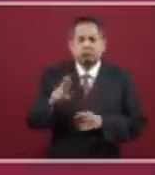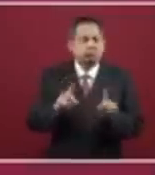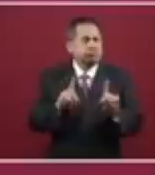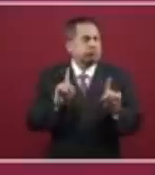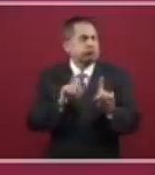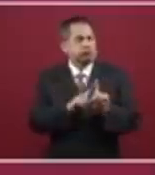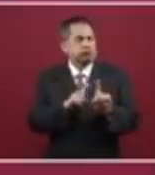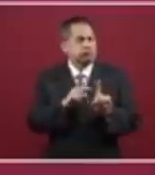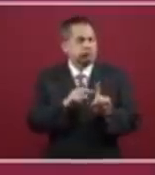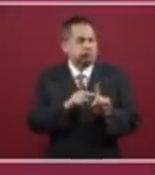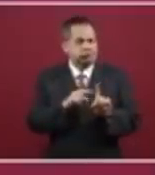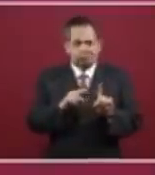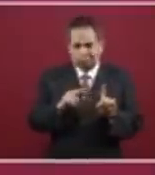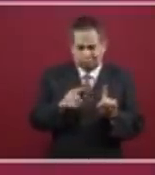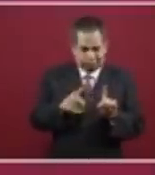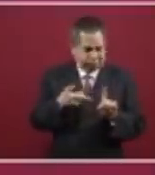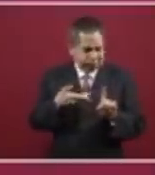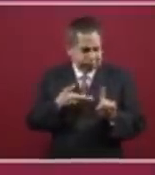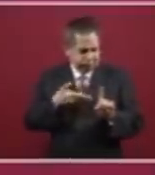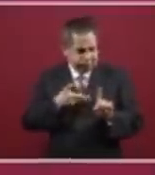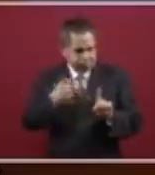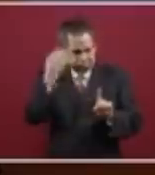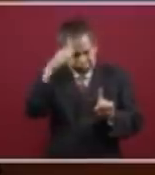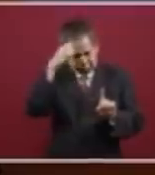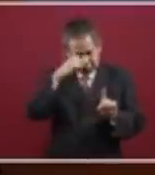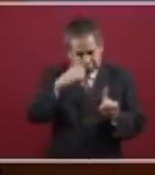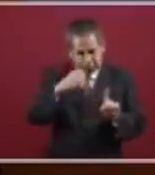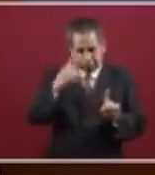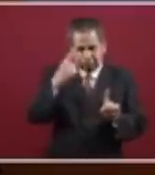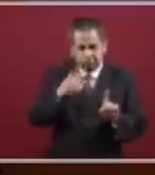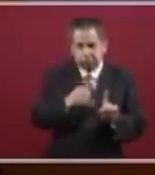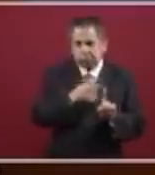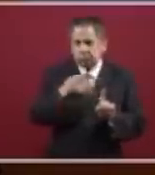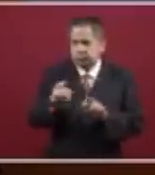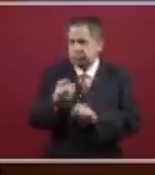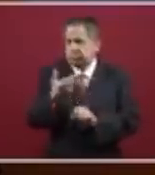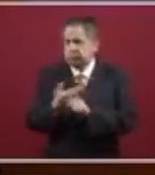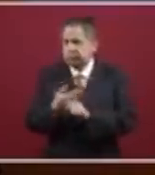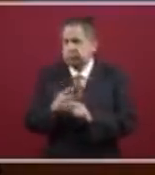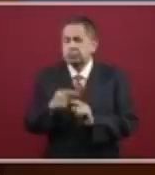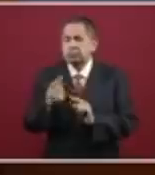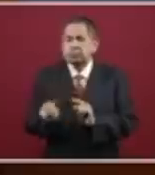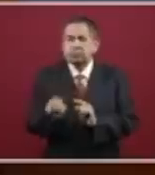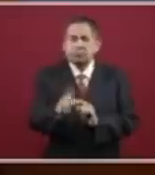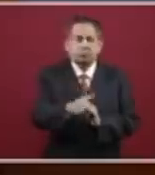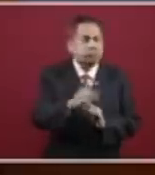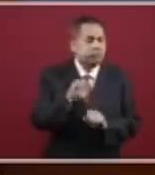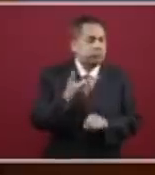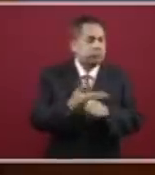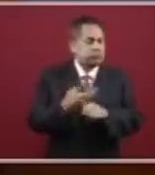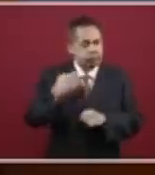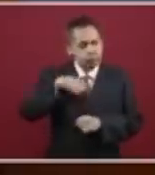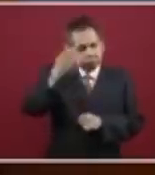no tiene a subsecretarios también con mucha experiencia.